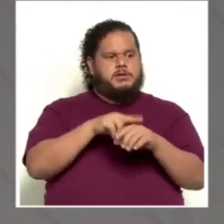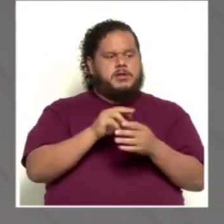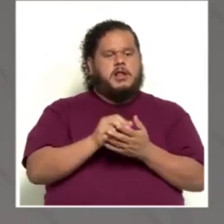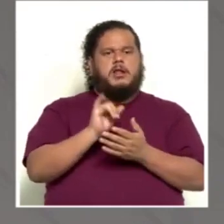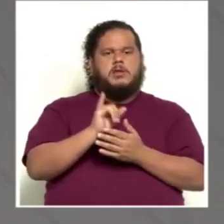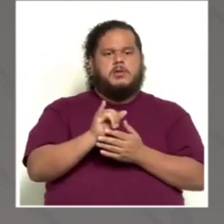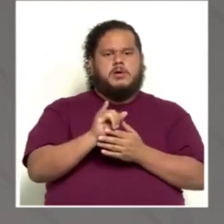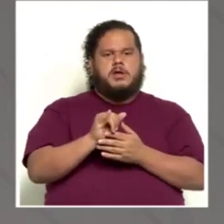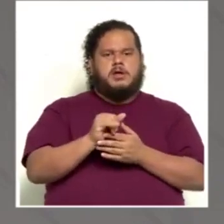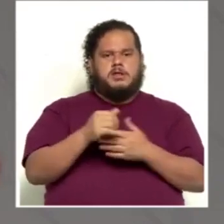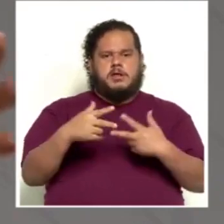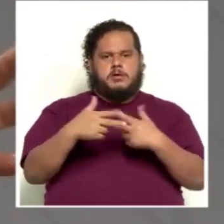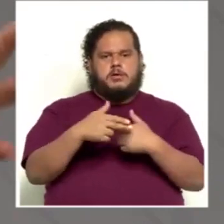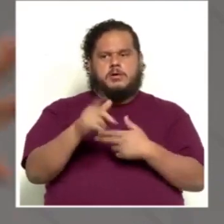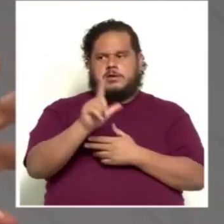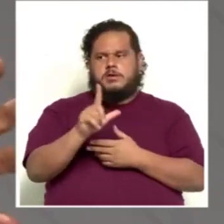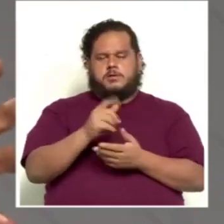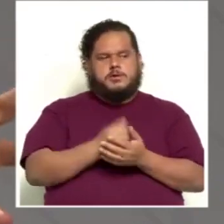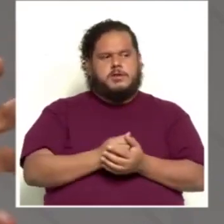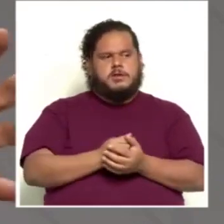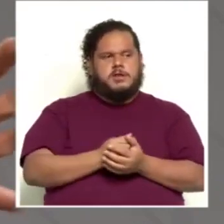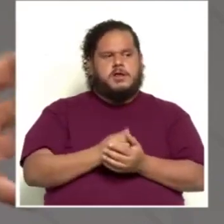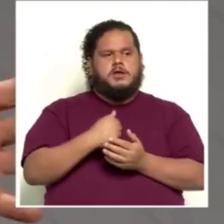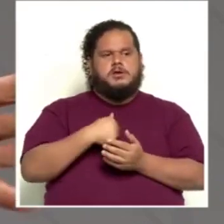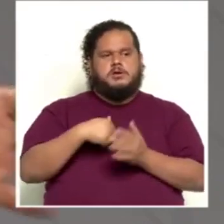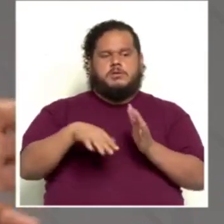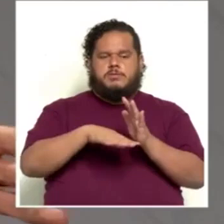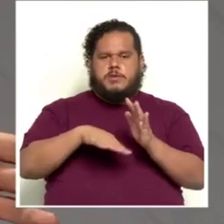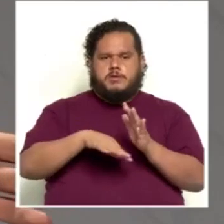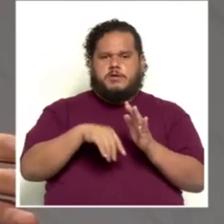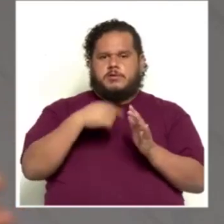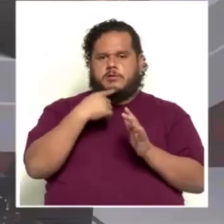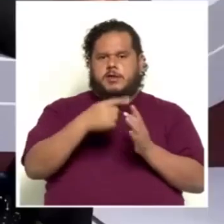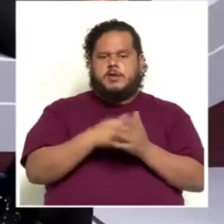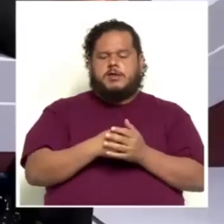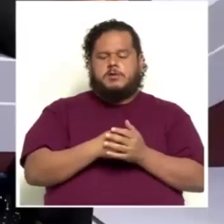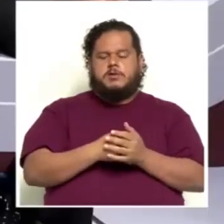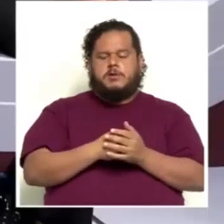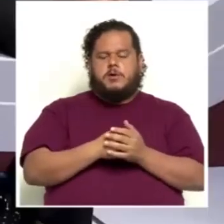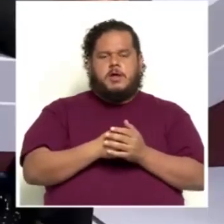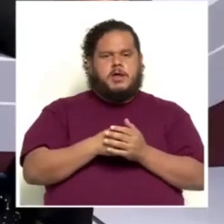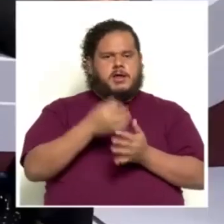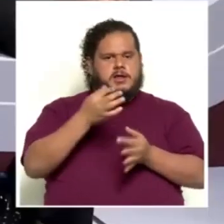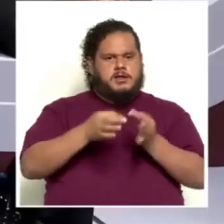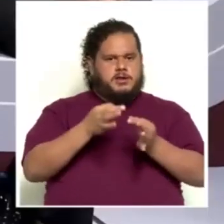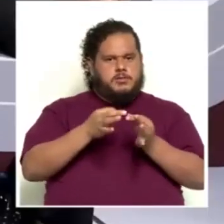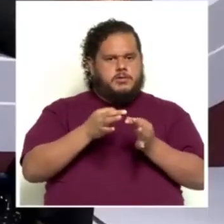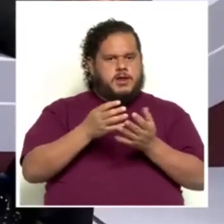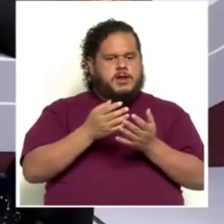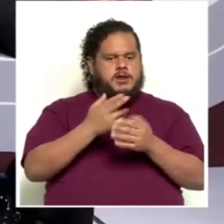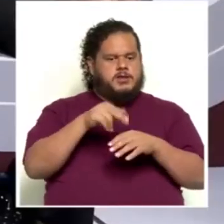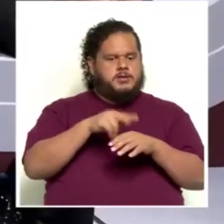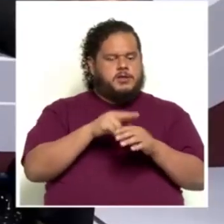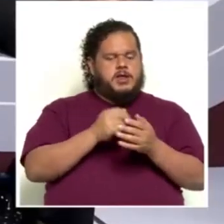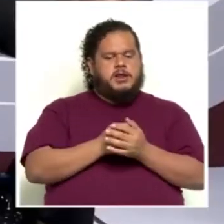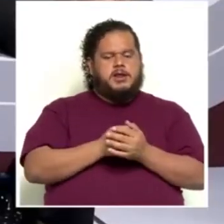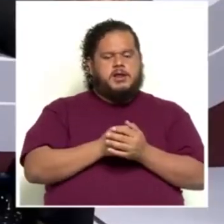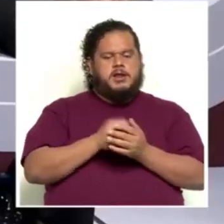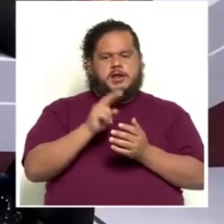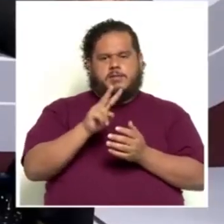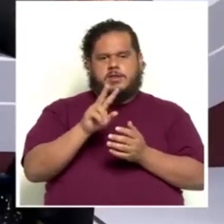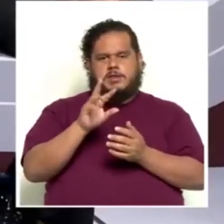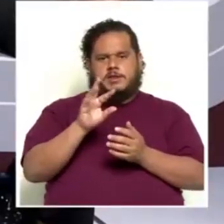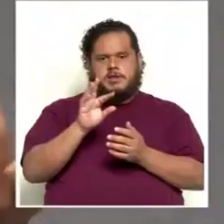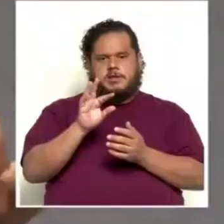lunes, si me baso en lo que dijo el Tribunal Interno de Liberación Nacional el 6 de junio, básicamente la